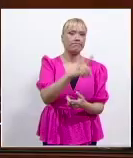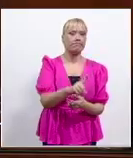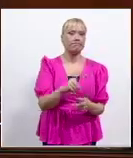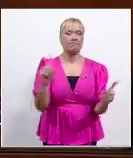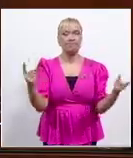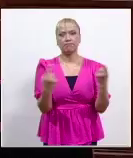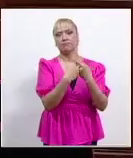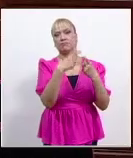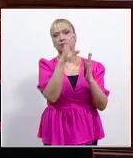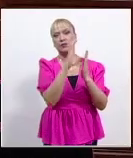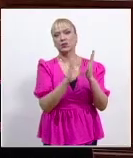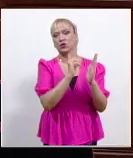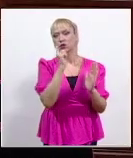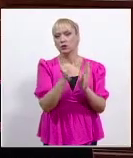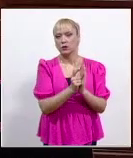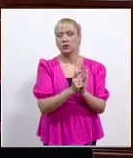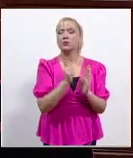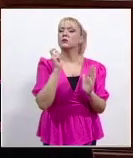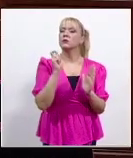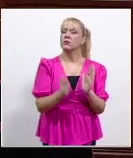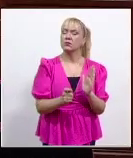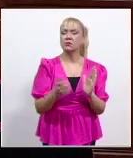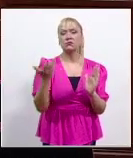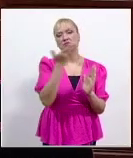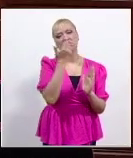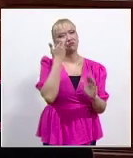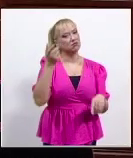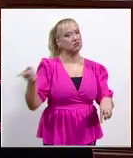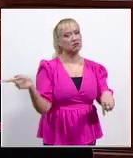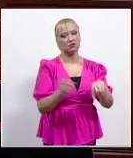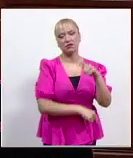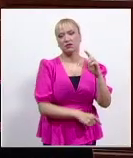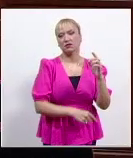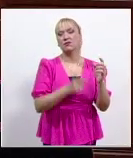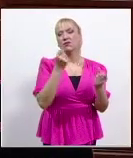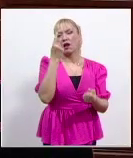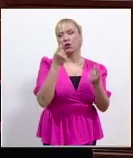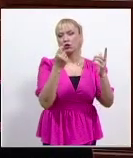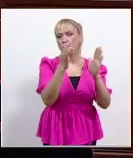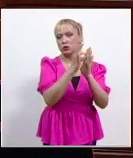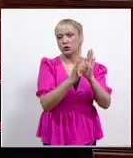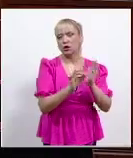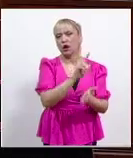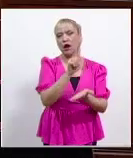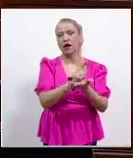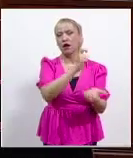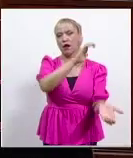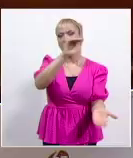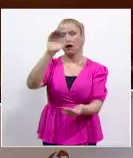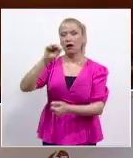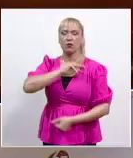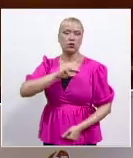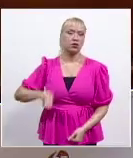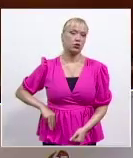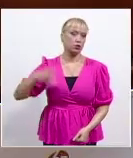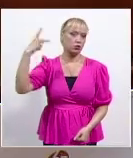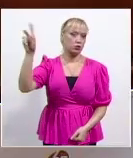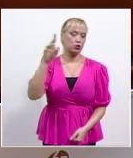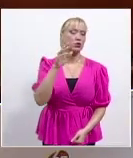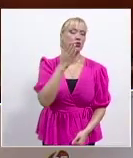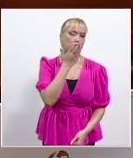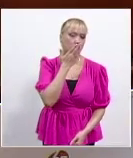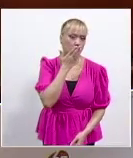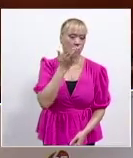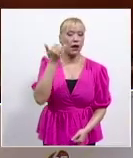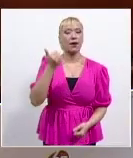acción de inconstitucionalidad en la que se pide invalidar diversas disposiciones de las leyes de ingresos de municipios de Sonora. Además,